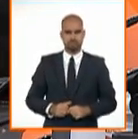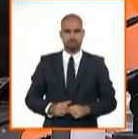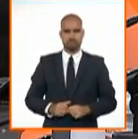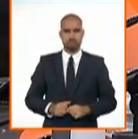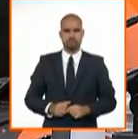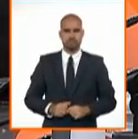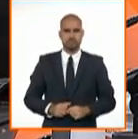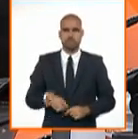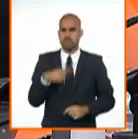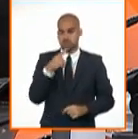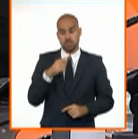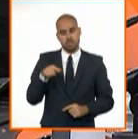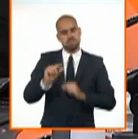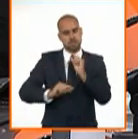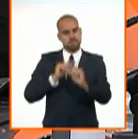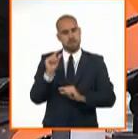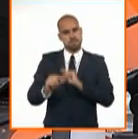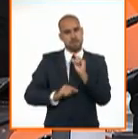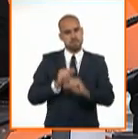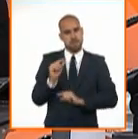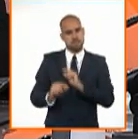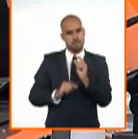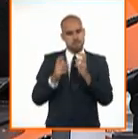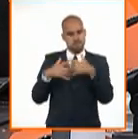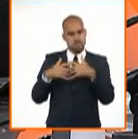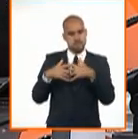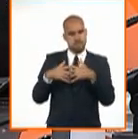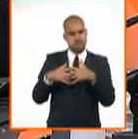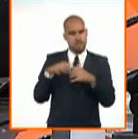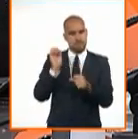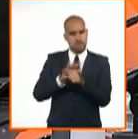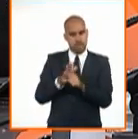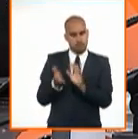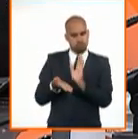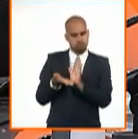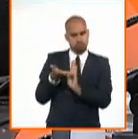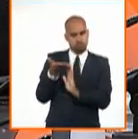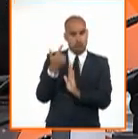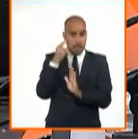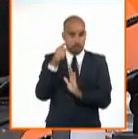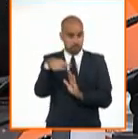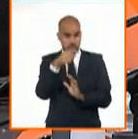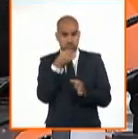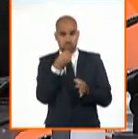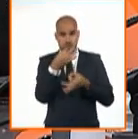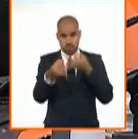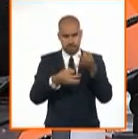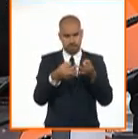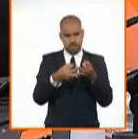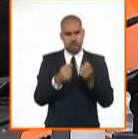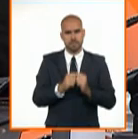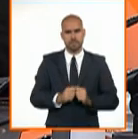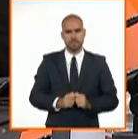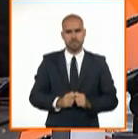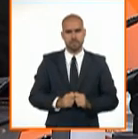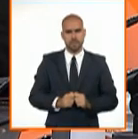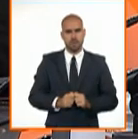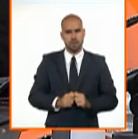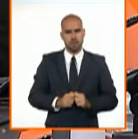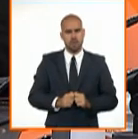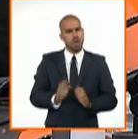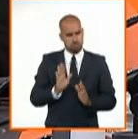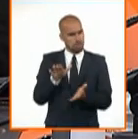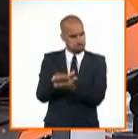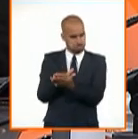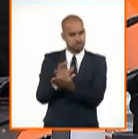va poco a poco quizás nos pueden explicar acá en la mesa cómo es ese proceso pero los problemas entonces irá hasta camagüey hasta